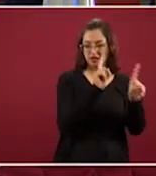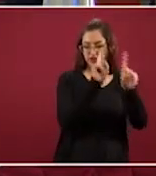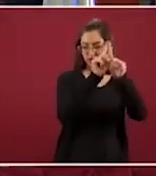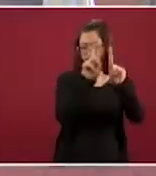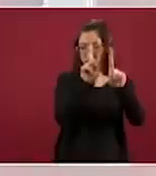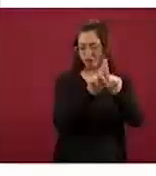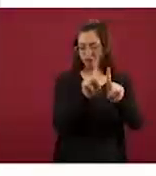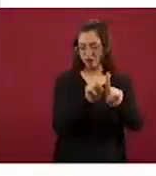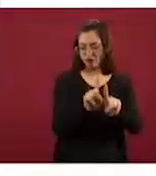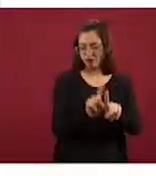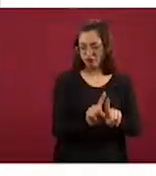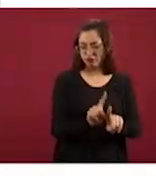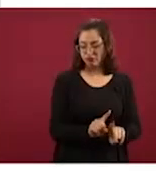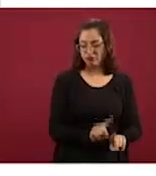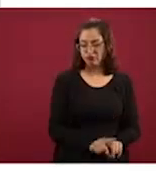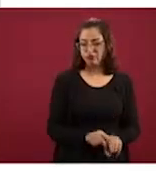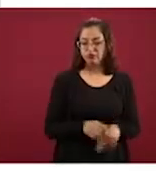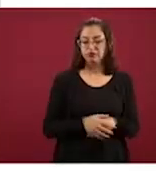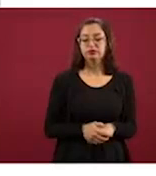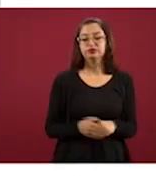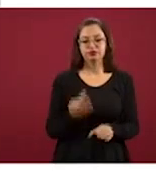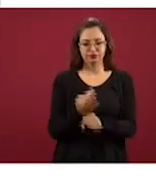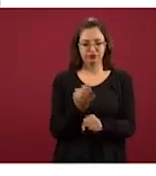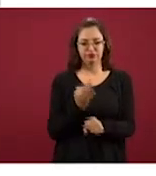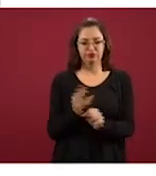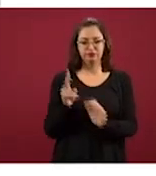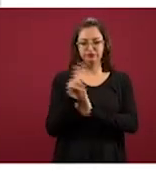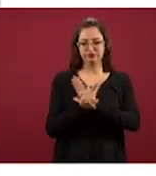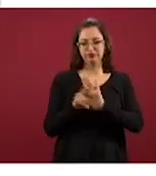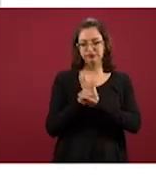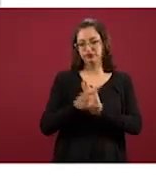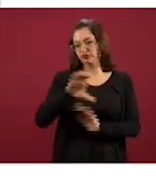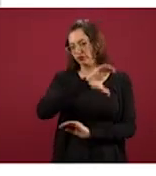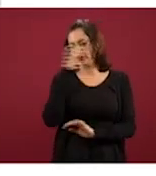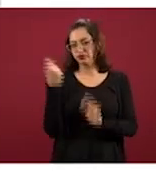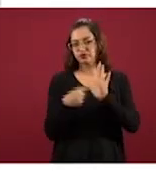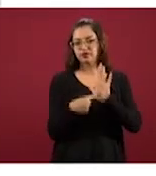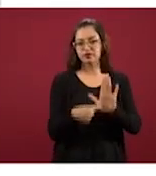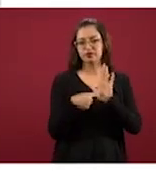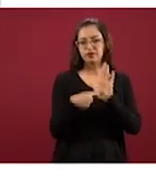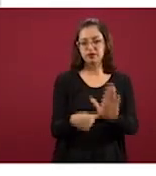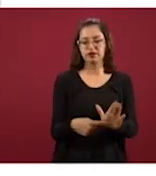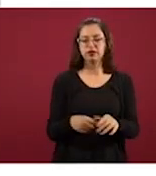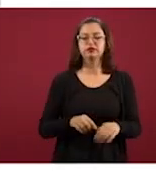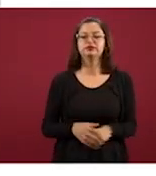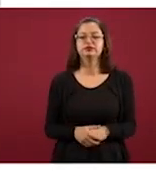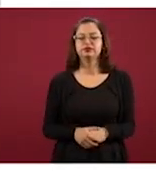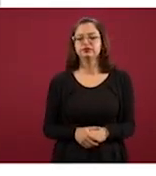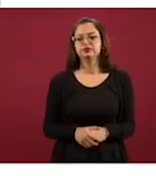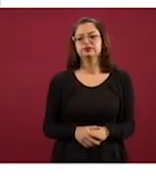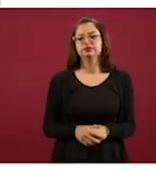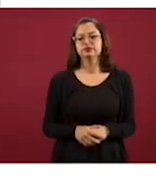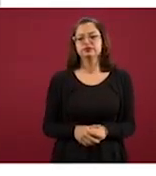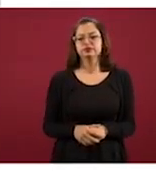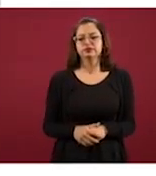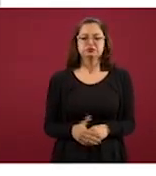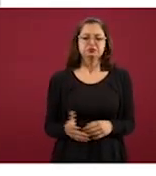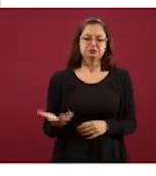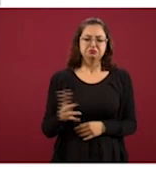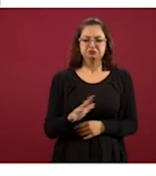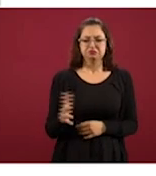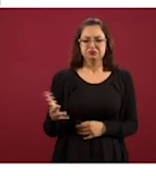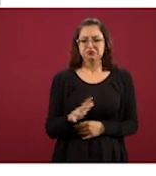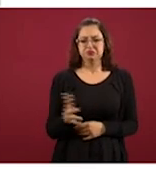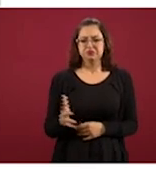un Lamborghini. Ahorita les presentamos un pequeño video, les presentamos las fotos para que tengan mayor referencia. El rango de vehículos va